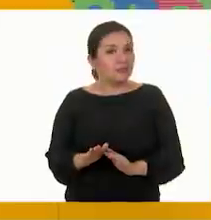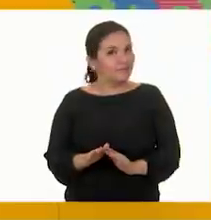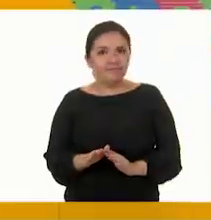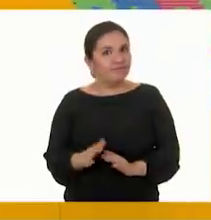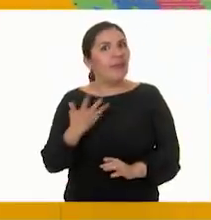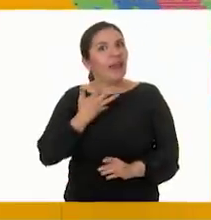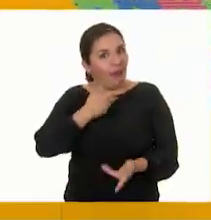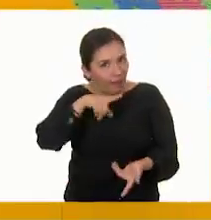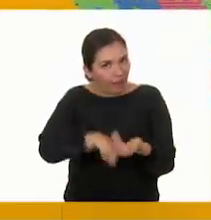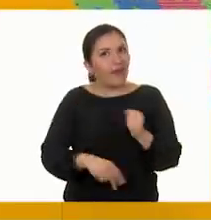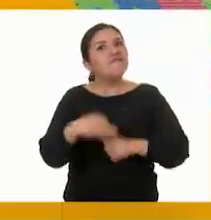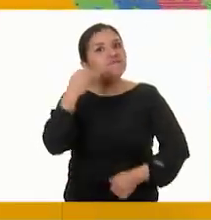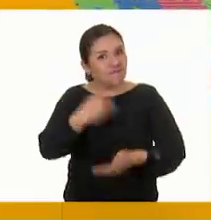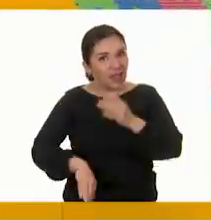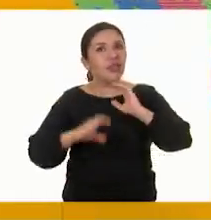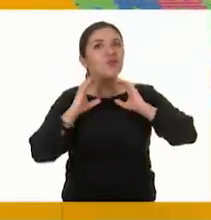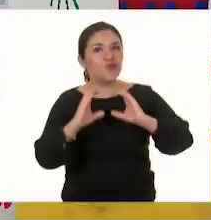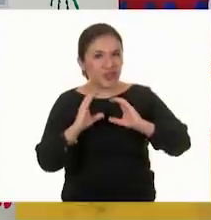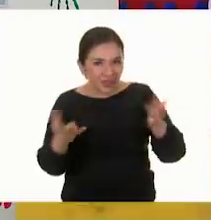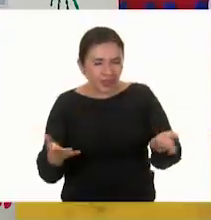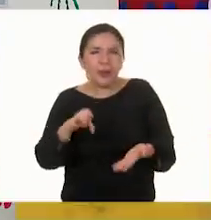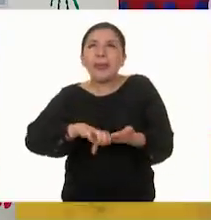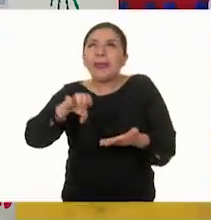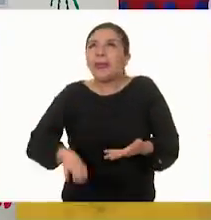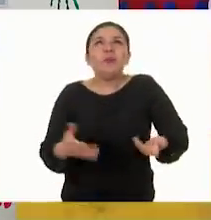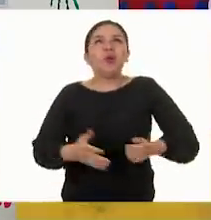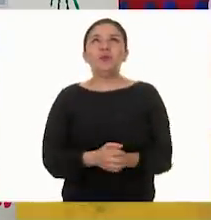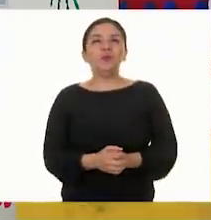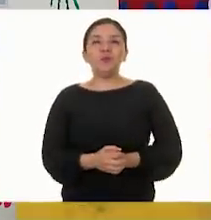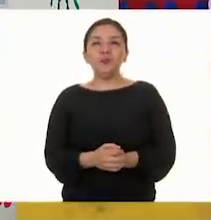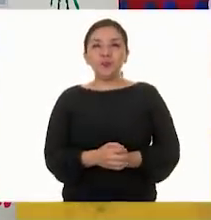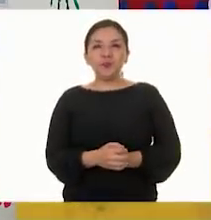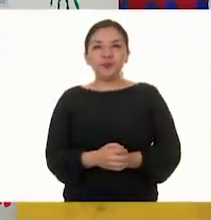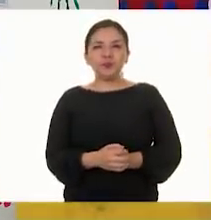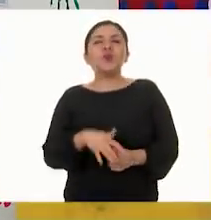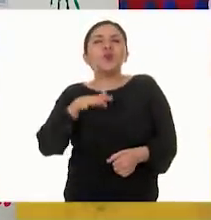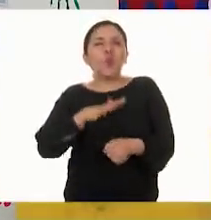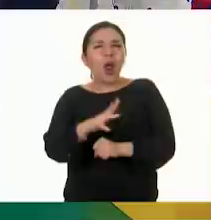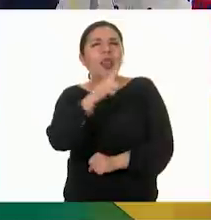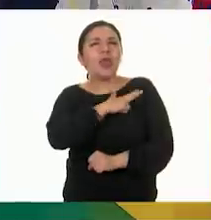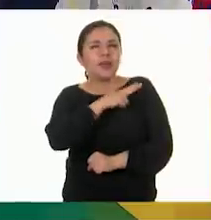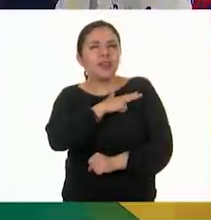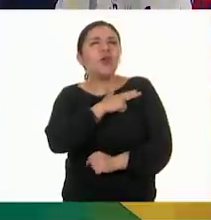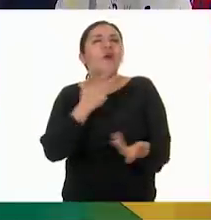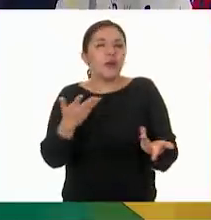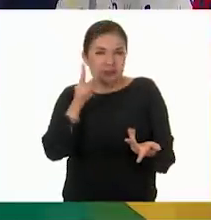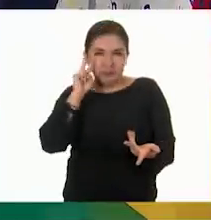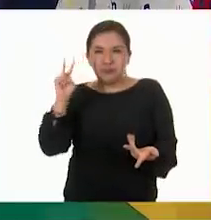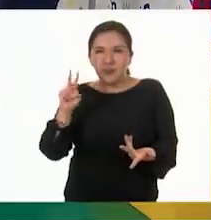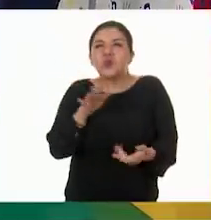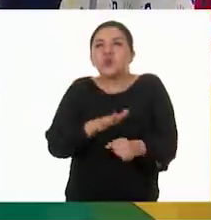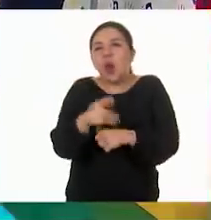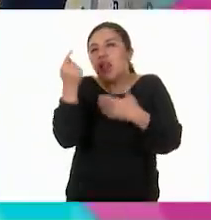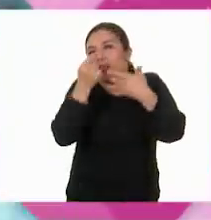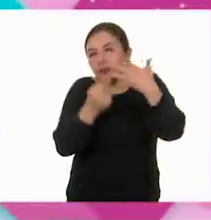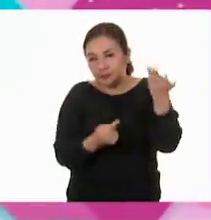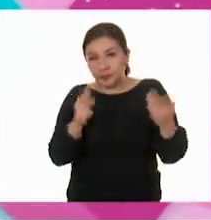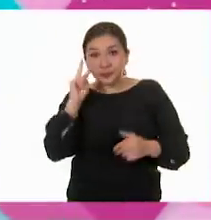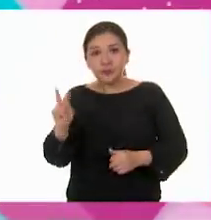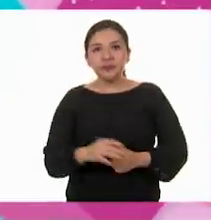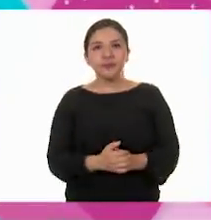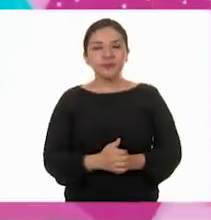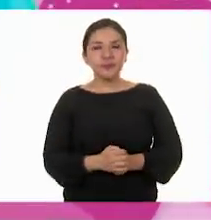prestamos atención. Y, por ejemplo, ¿qué lesiones del oído habrá? ¿Vamos a verlas? Vamos a verlas, sí.